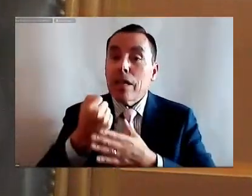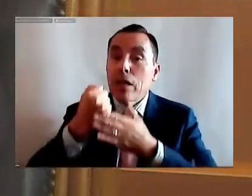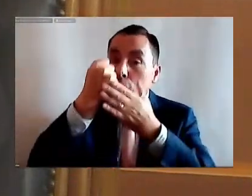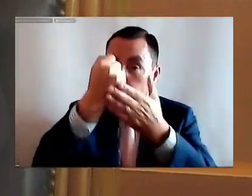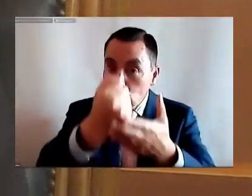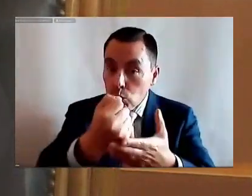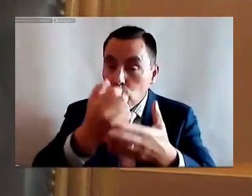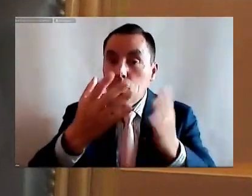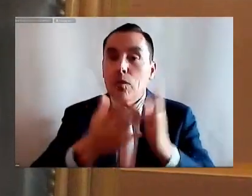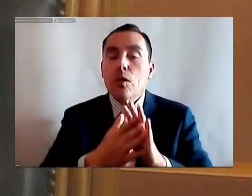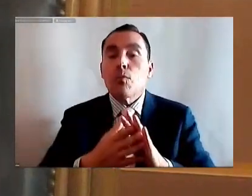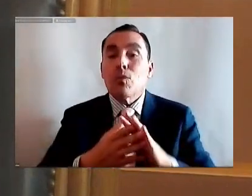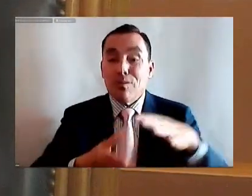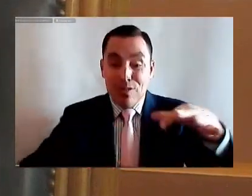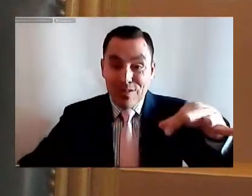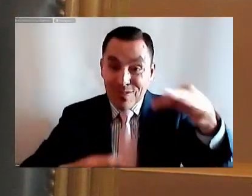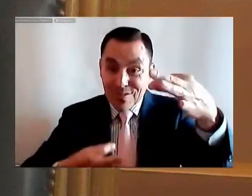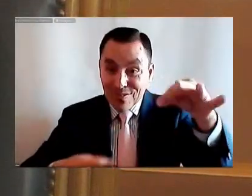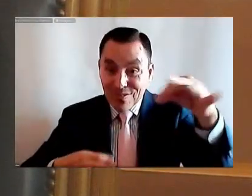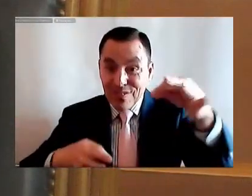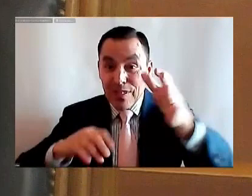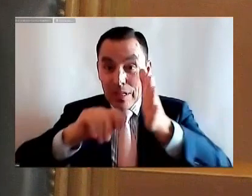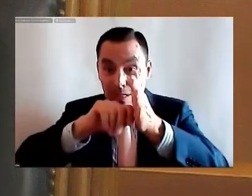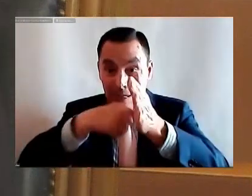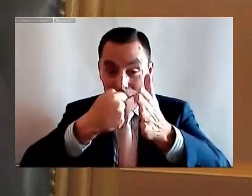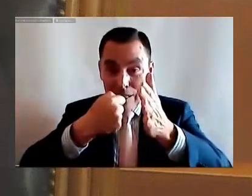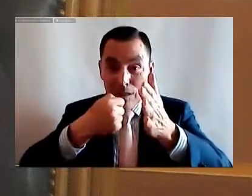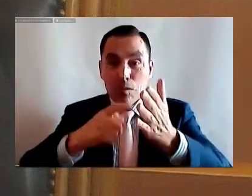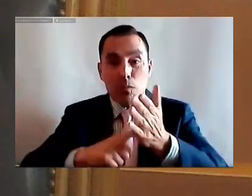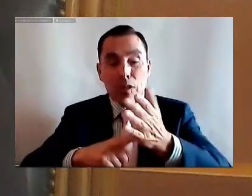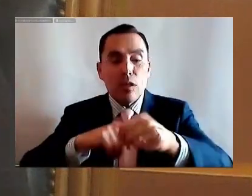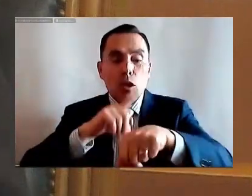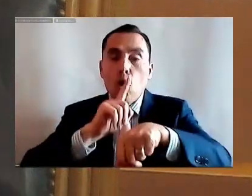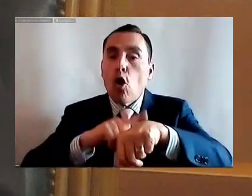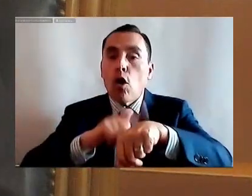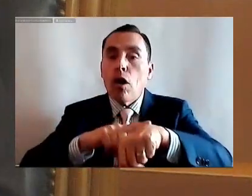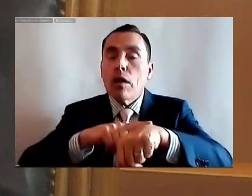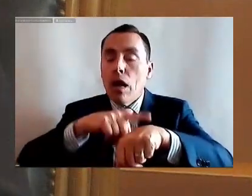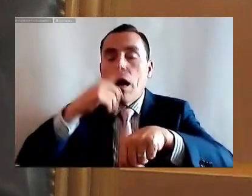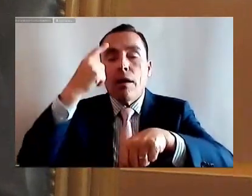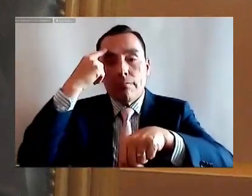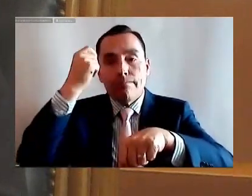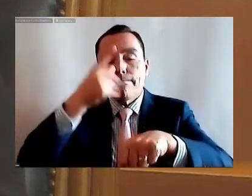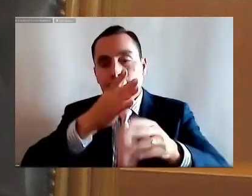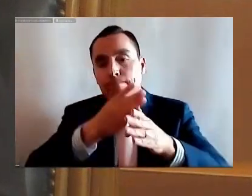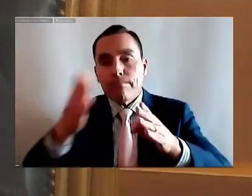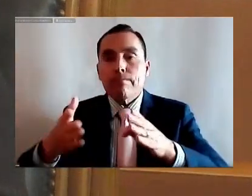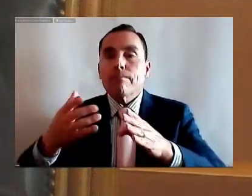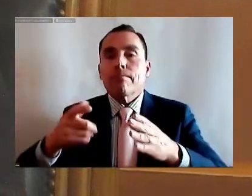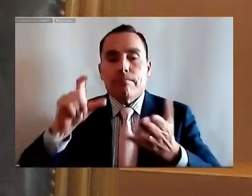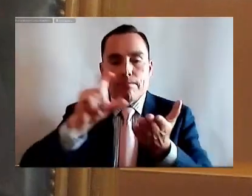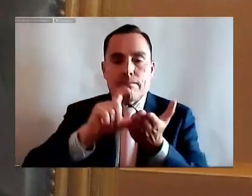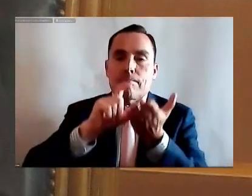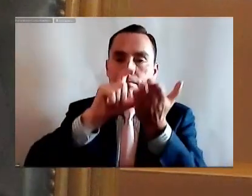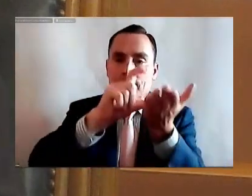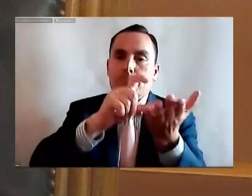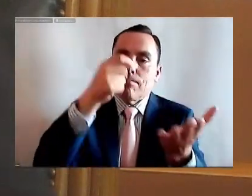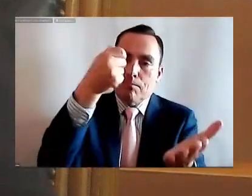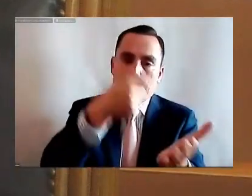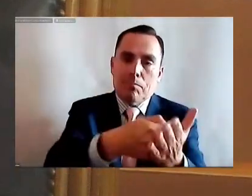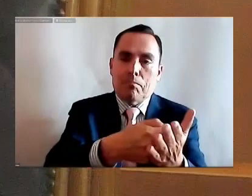trabajo lo que uno vendía es unidades de tiempo por un salario. Me parece que todos después de la pandemia compartimos un poco